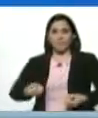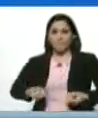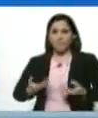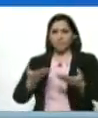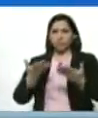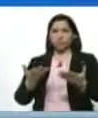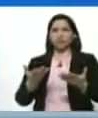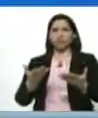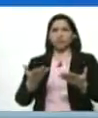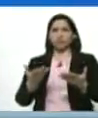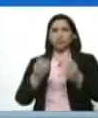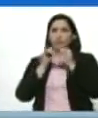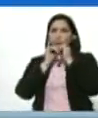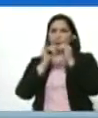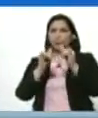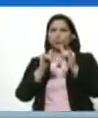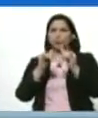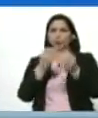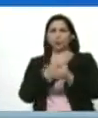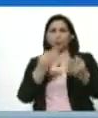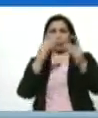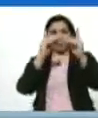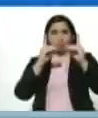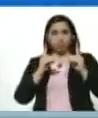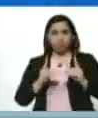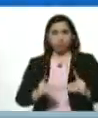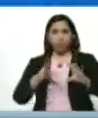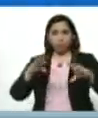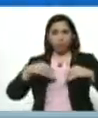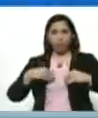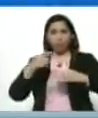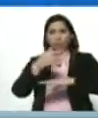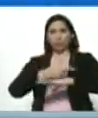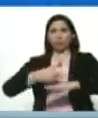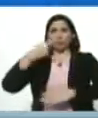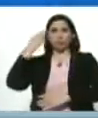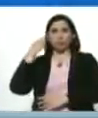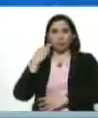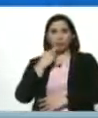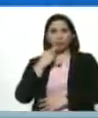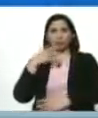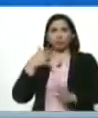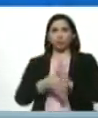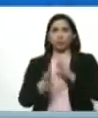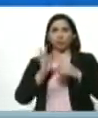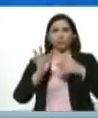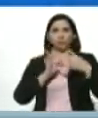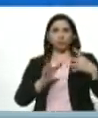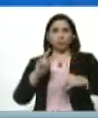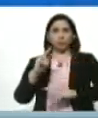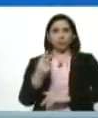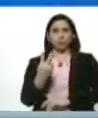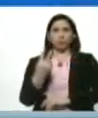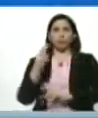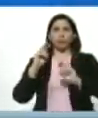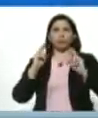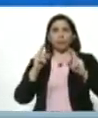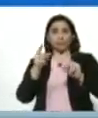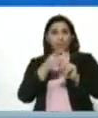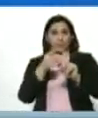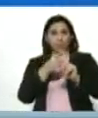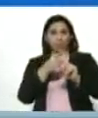correctamente las decisiones que ha tomado el gobierno bolivariano en función de estos dos temas el primer tema tiene que ver